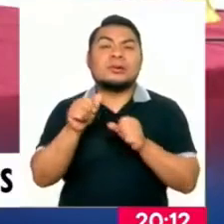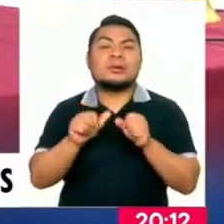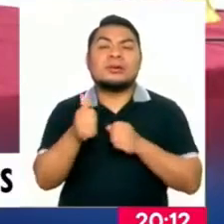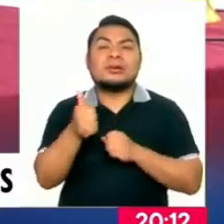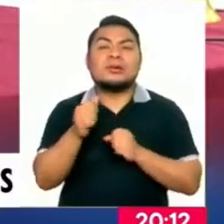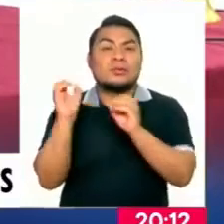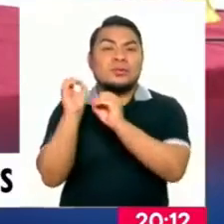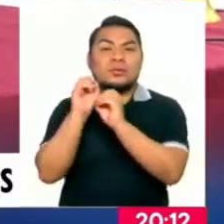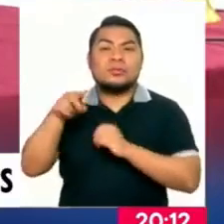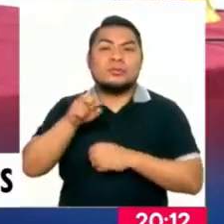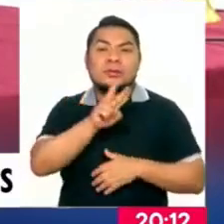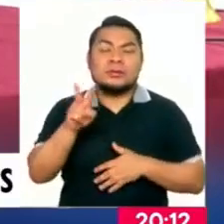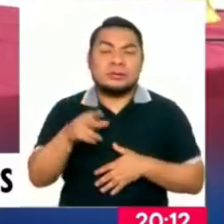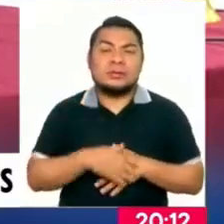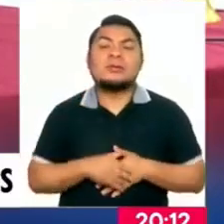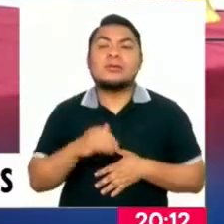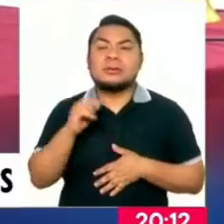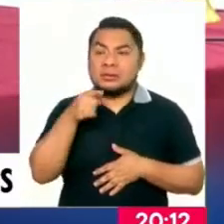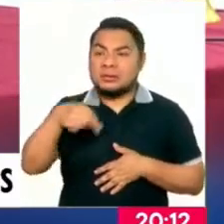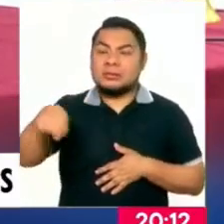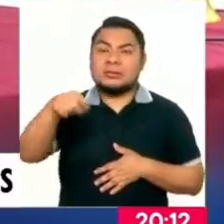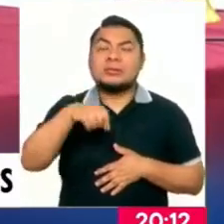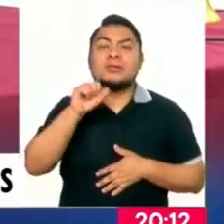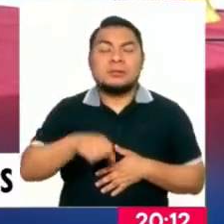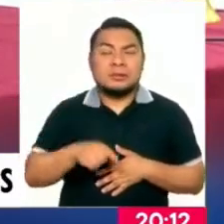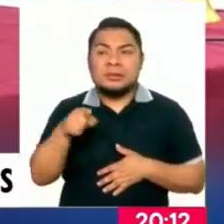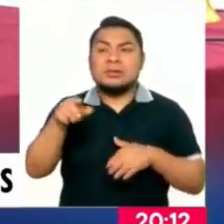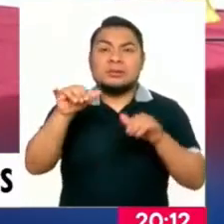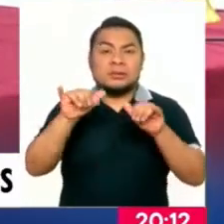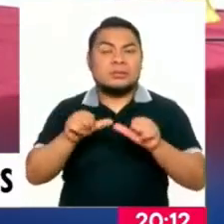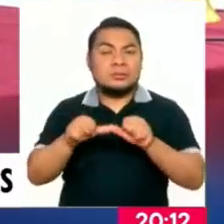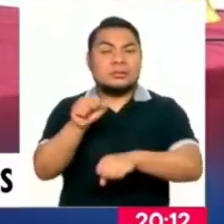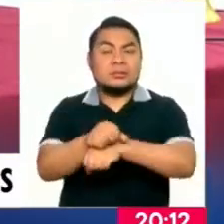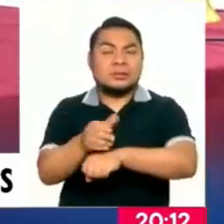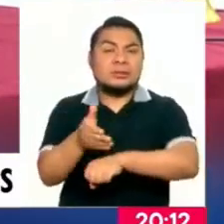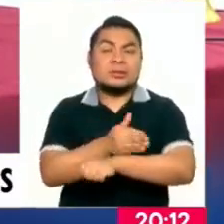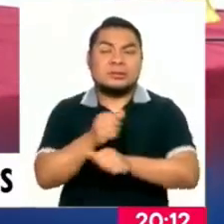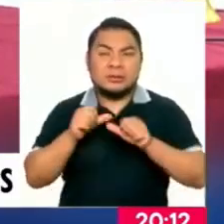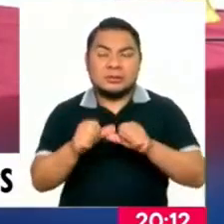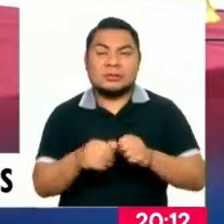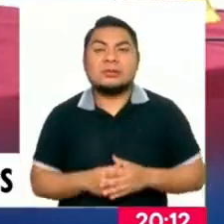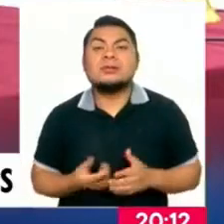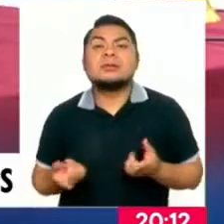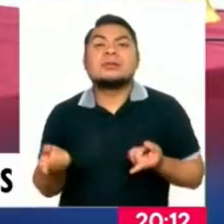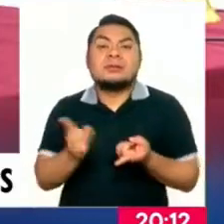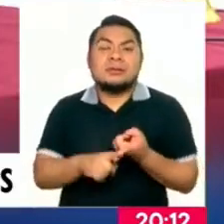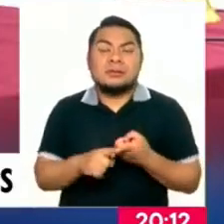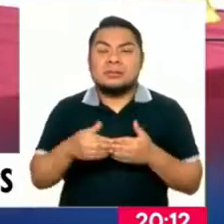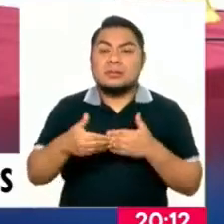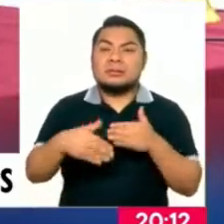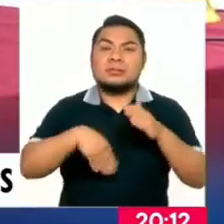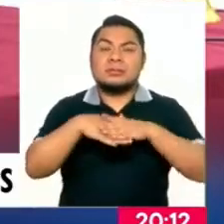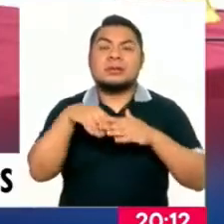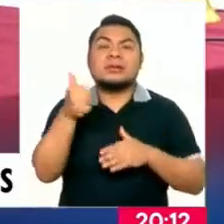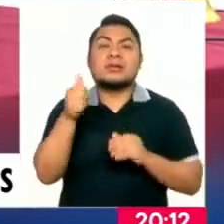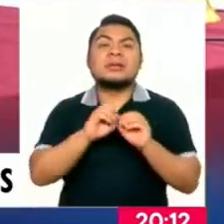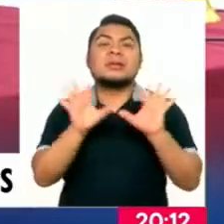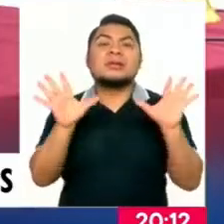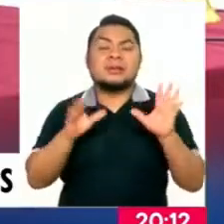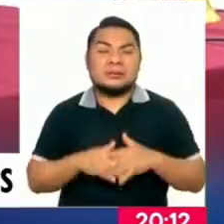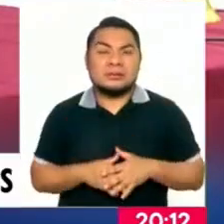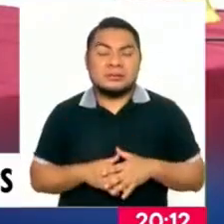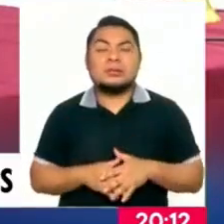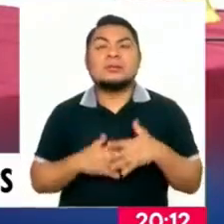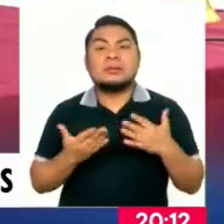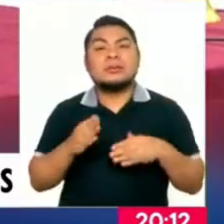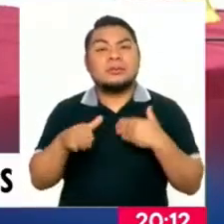10 de octubre de 2022 en el extremo que declaró fundado el requerimiento de detención preliminar judicial hasta por el plazo máximo de 10 días naturales